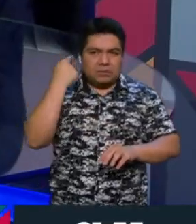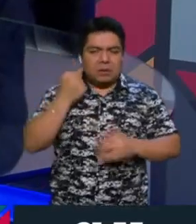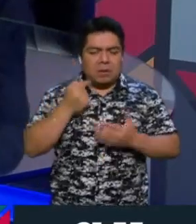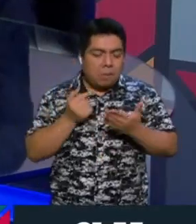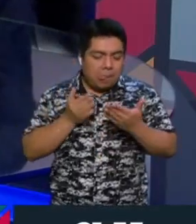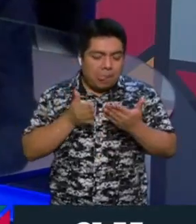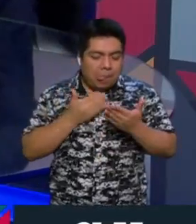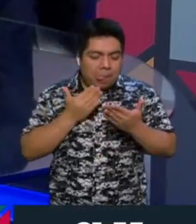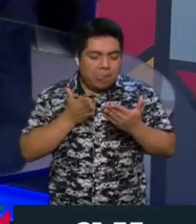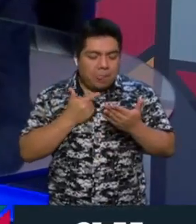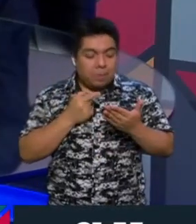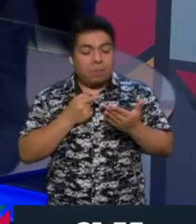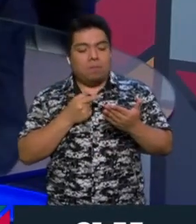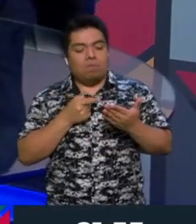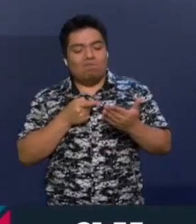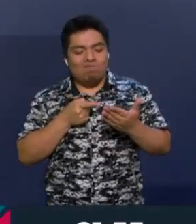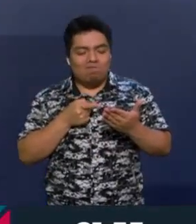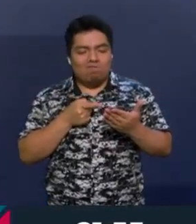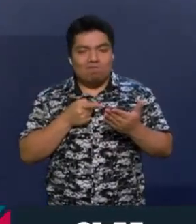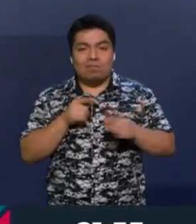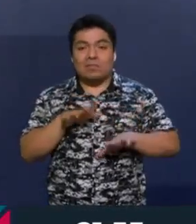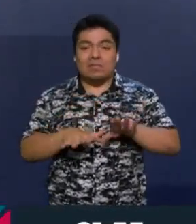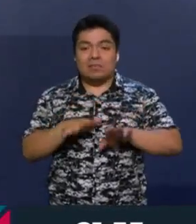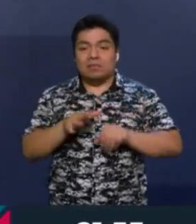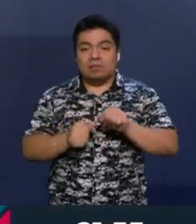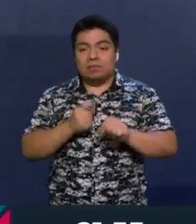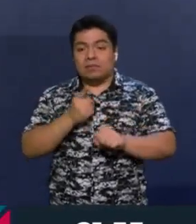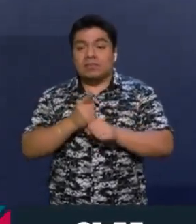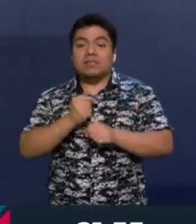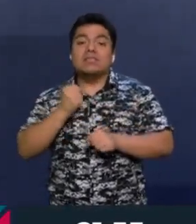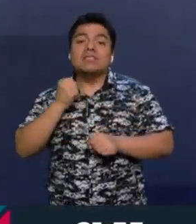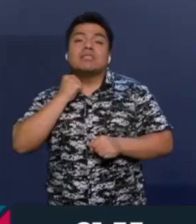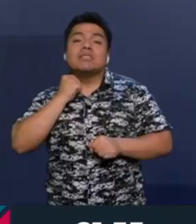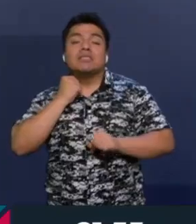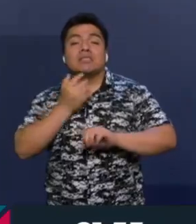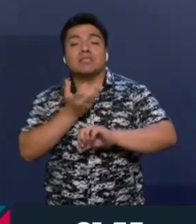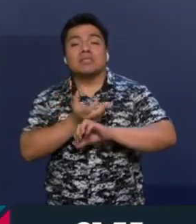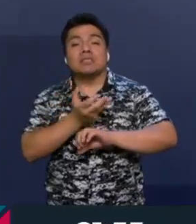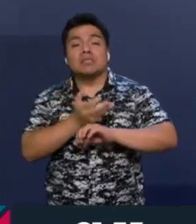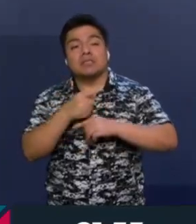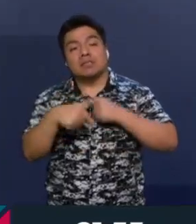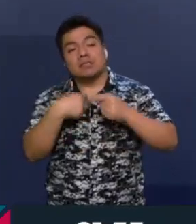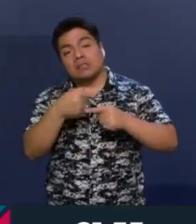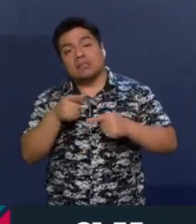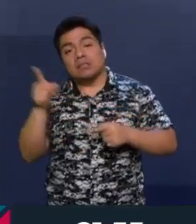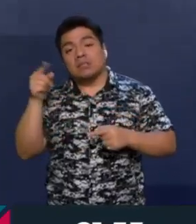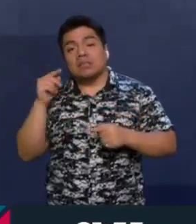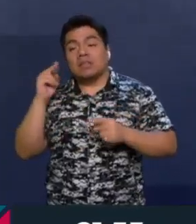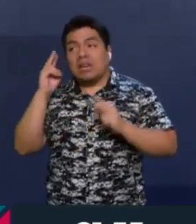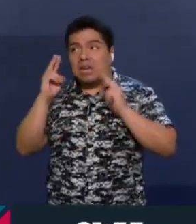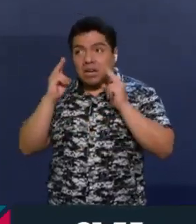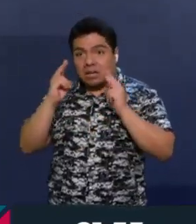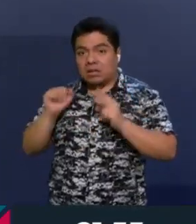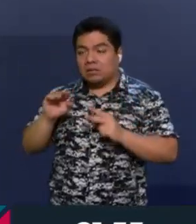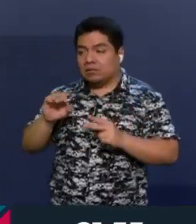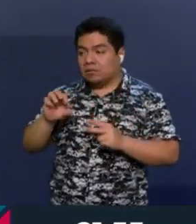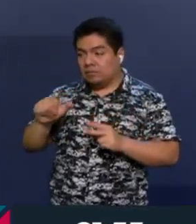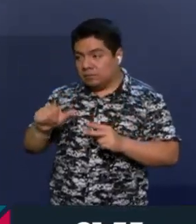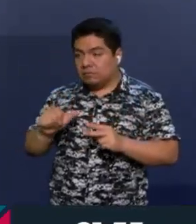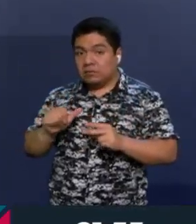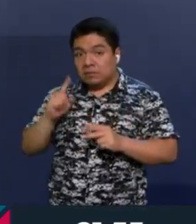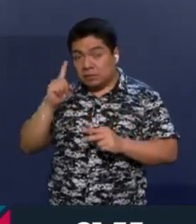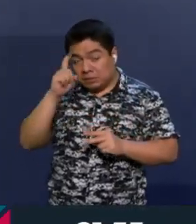delicada, ocuparse de la seguridad de un senador estadounidense durante su próxima visita a Suecia, una tarea tan compleja solo se puede encomendar a los hombres